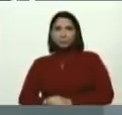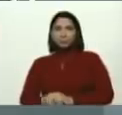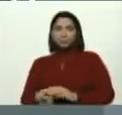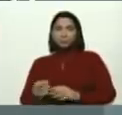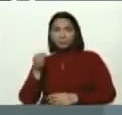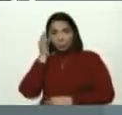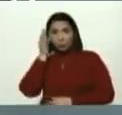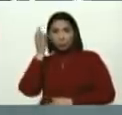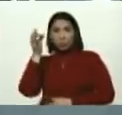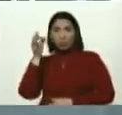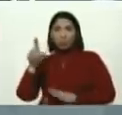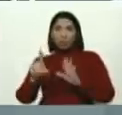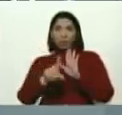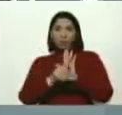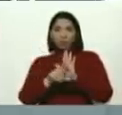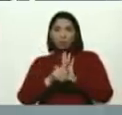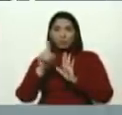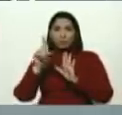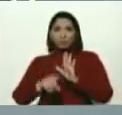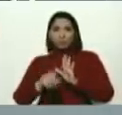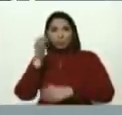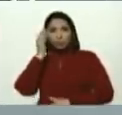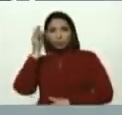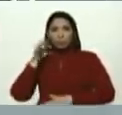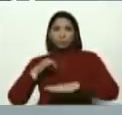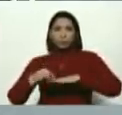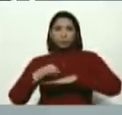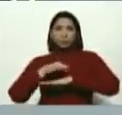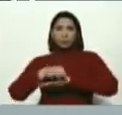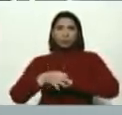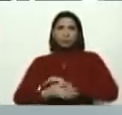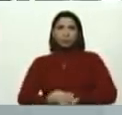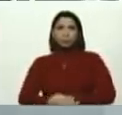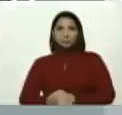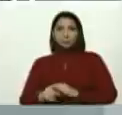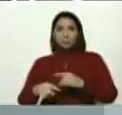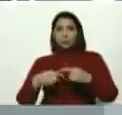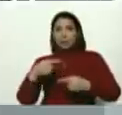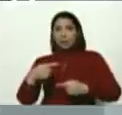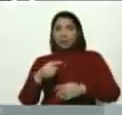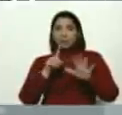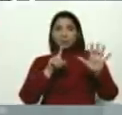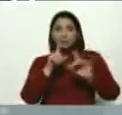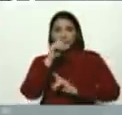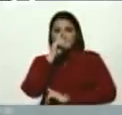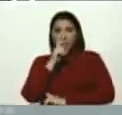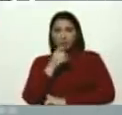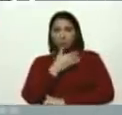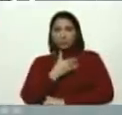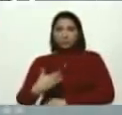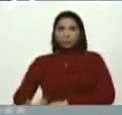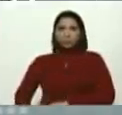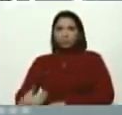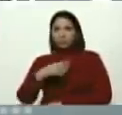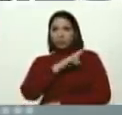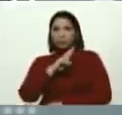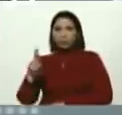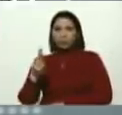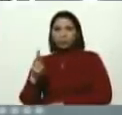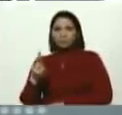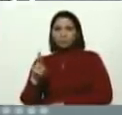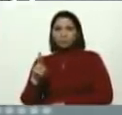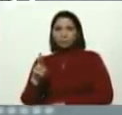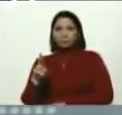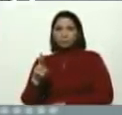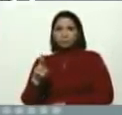consejos legislativos y consejos municipales. Cada 6 años, presidencia de la República.